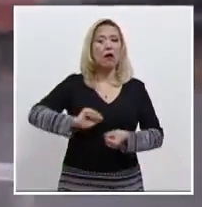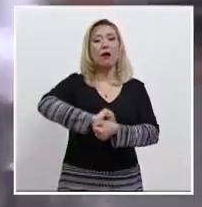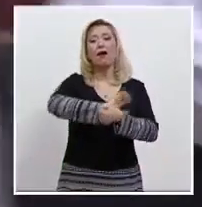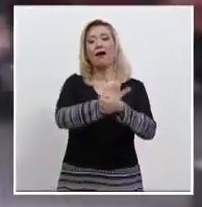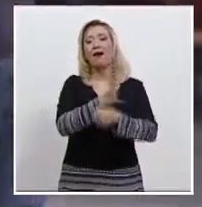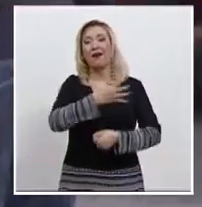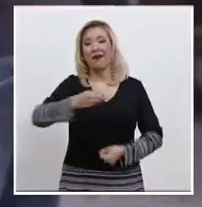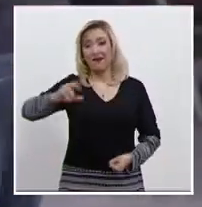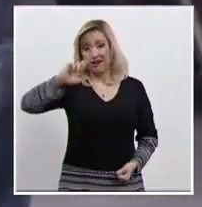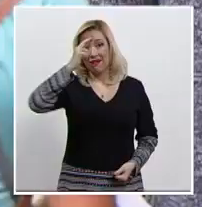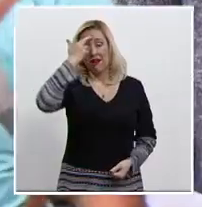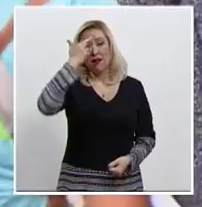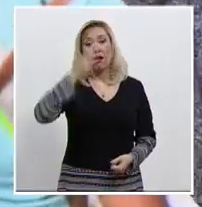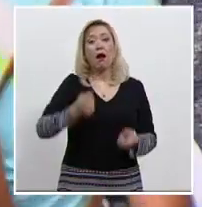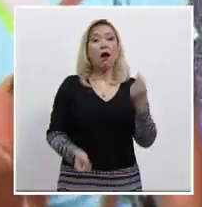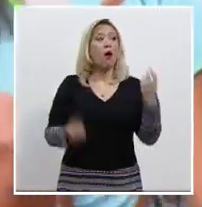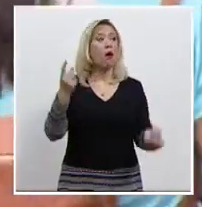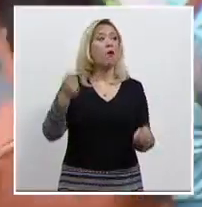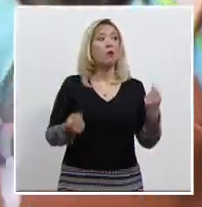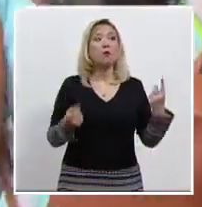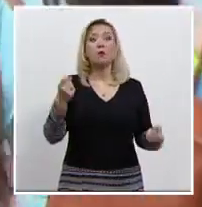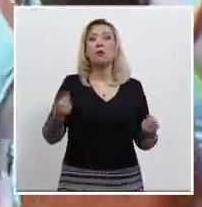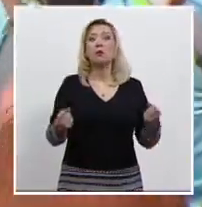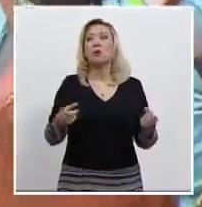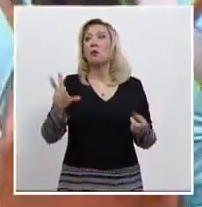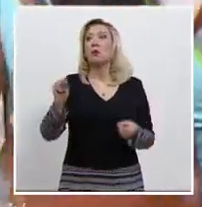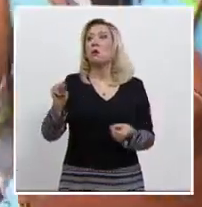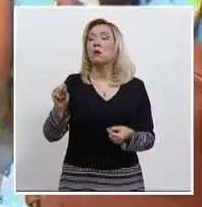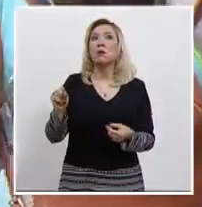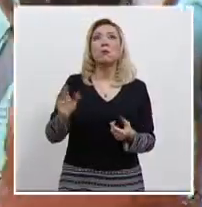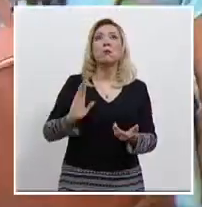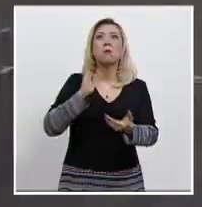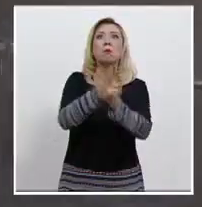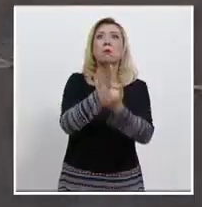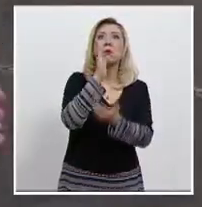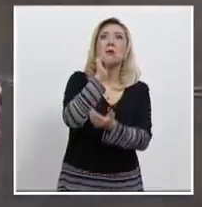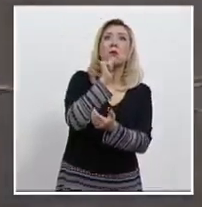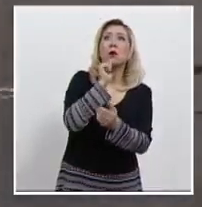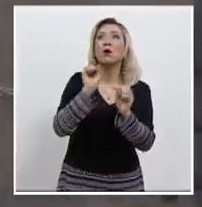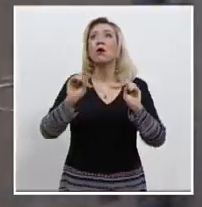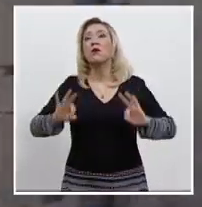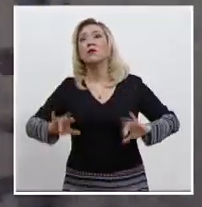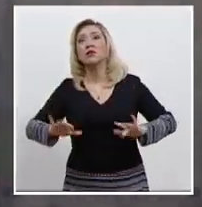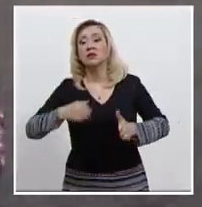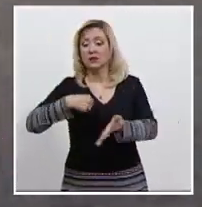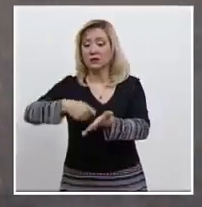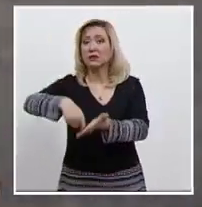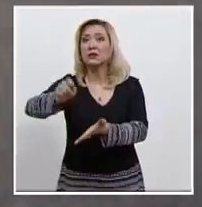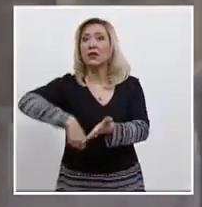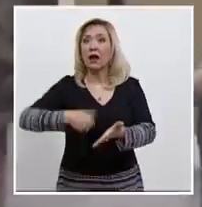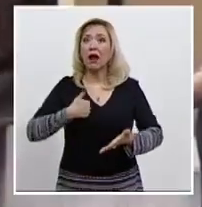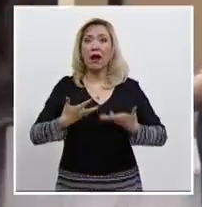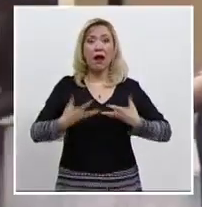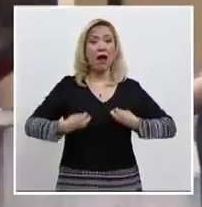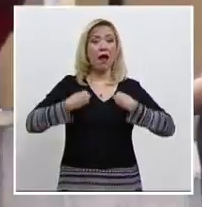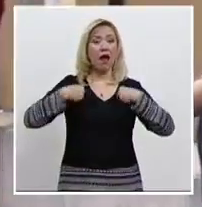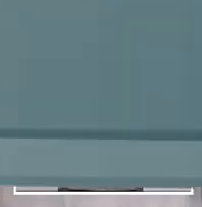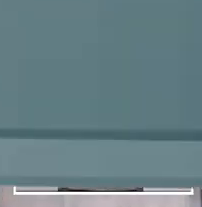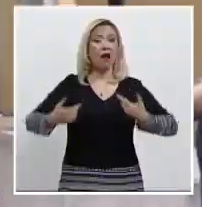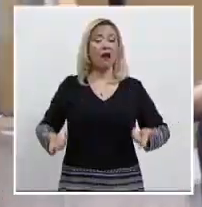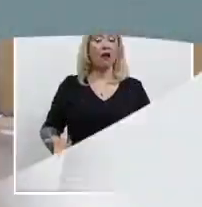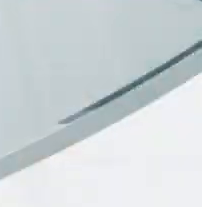COVID-19 que suspendió el pase de lista de supervivencia para evitar contagios de dicha enfermedad.